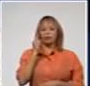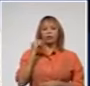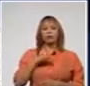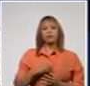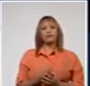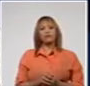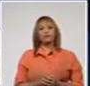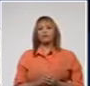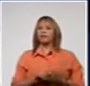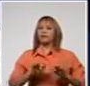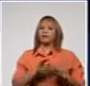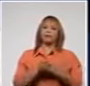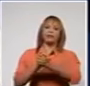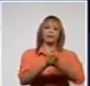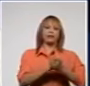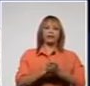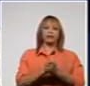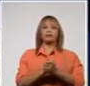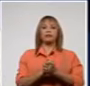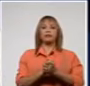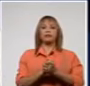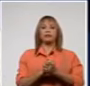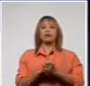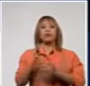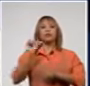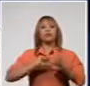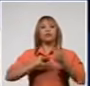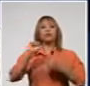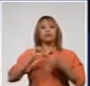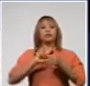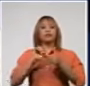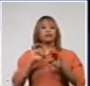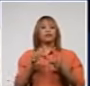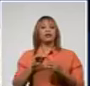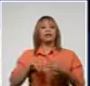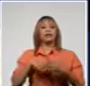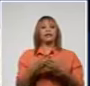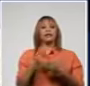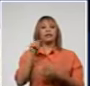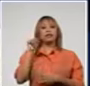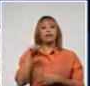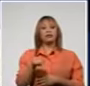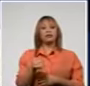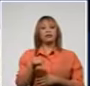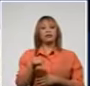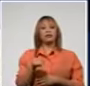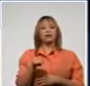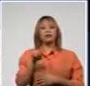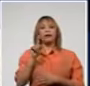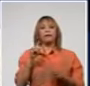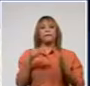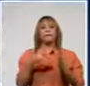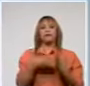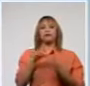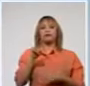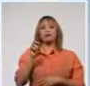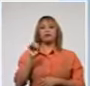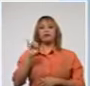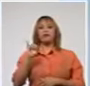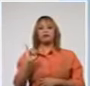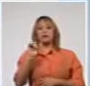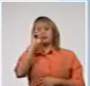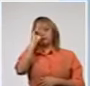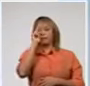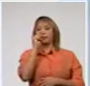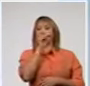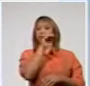amistades. Con este comportamiento, en el día de hoy, hay 1.206 pacientes ingresados en